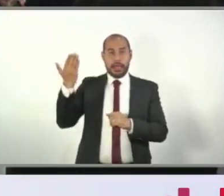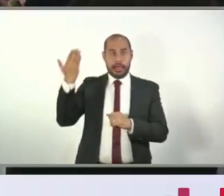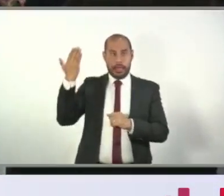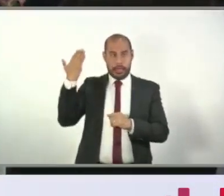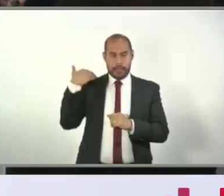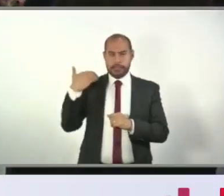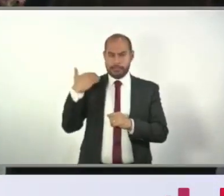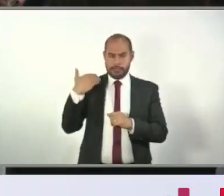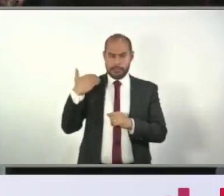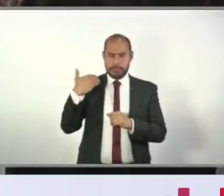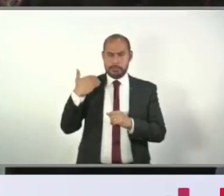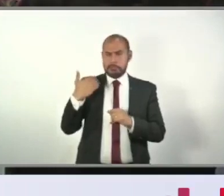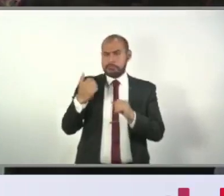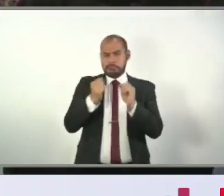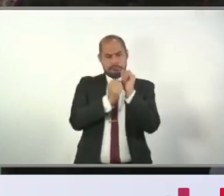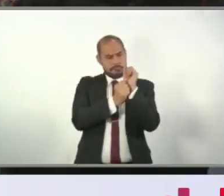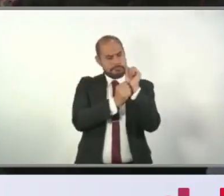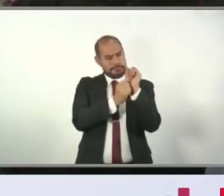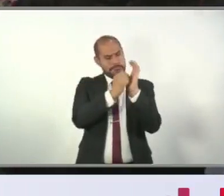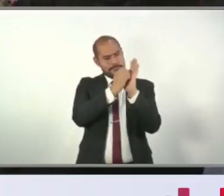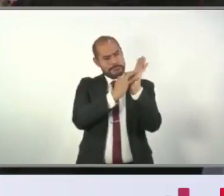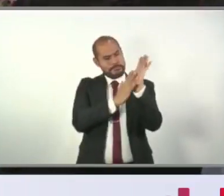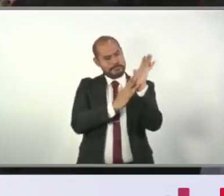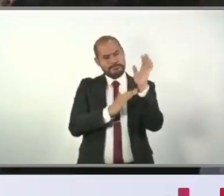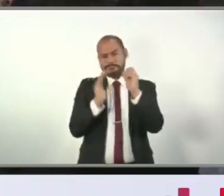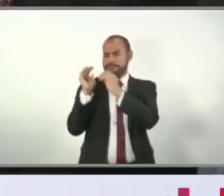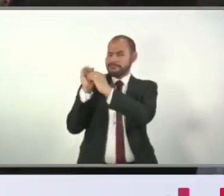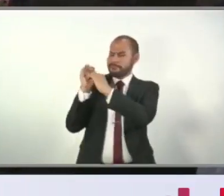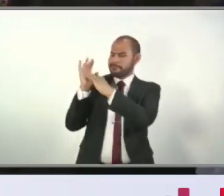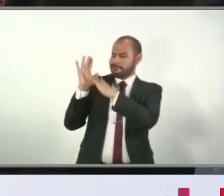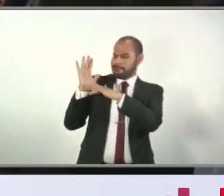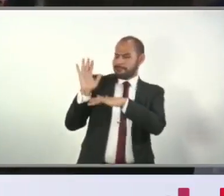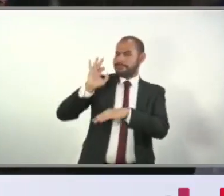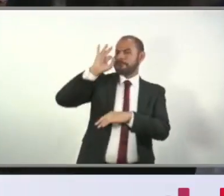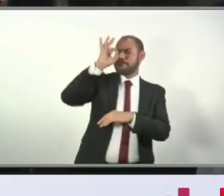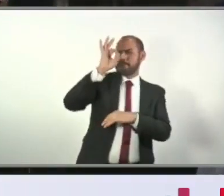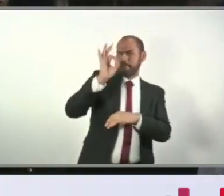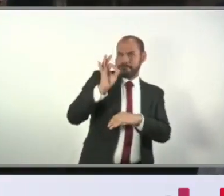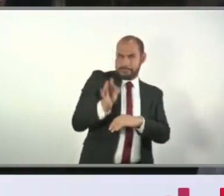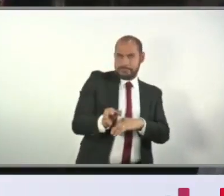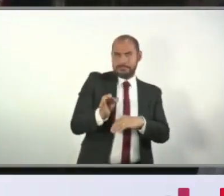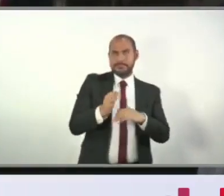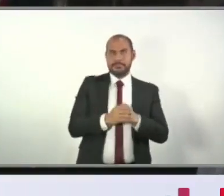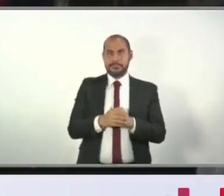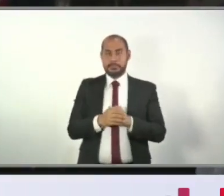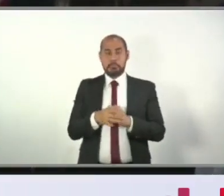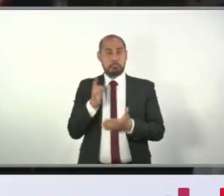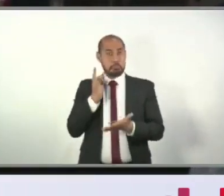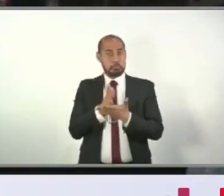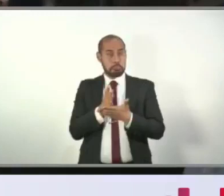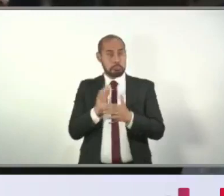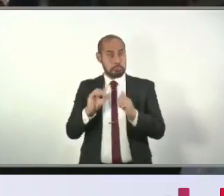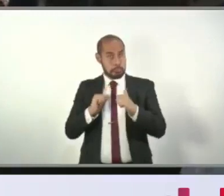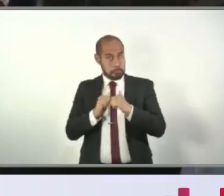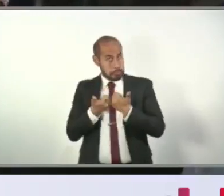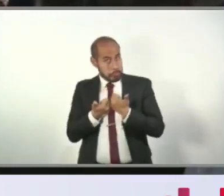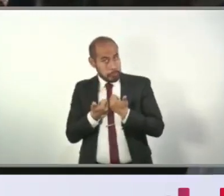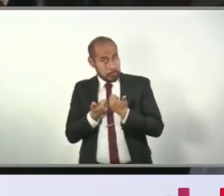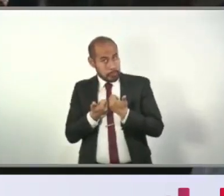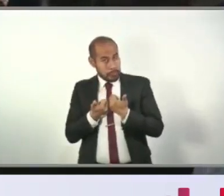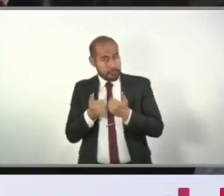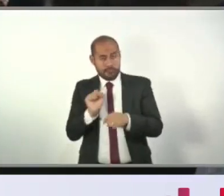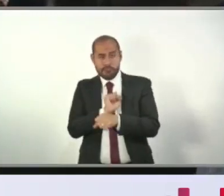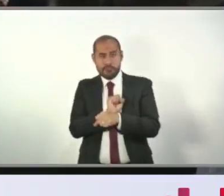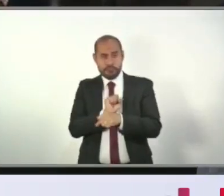pasión voluntariamente aceptada, tomó un simple trozo de pan, pan de la mesa, pan